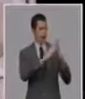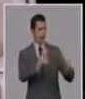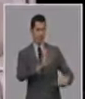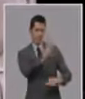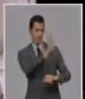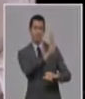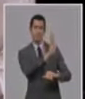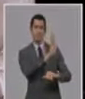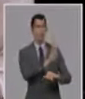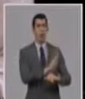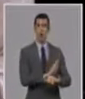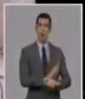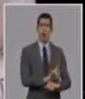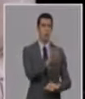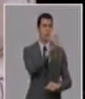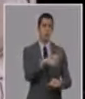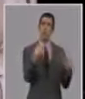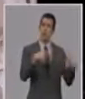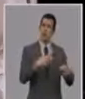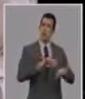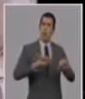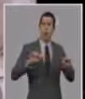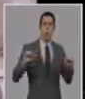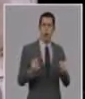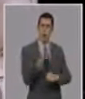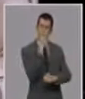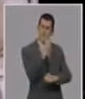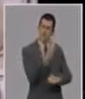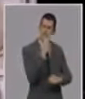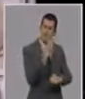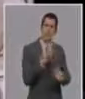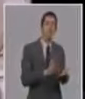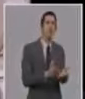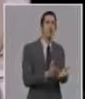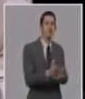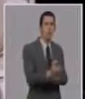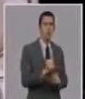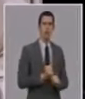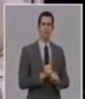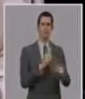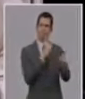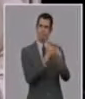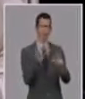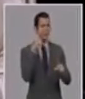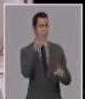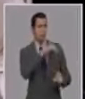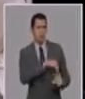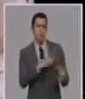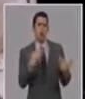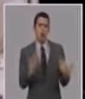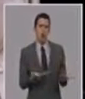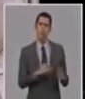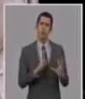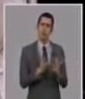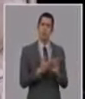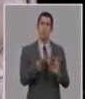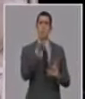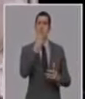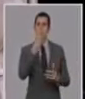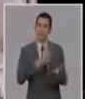clínico. Nosotros en Cuba se están haciendo múltiples investigaciones para